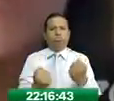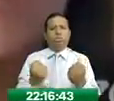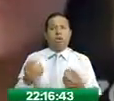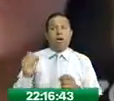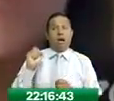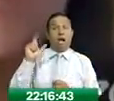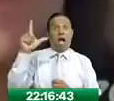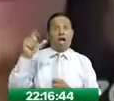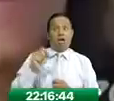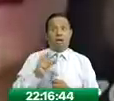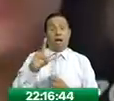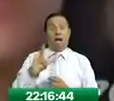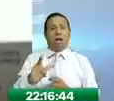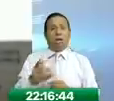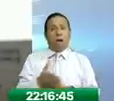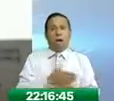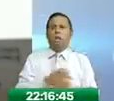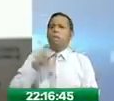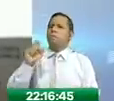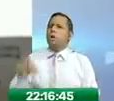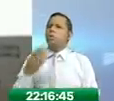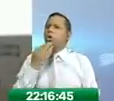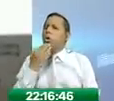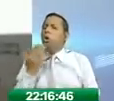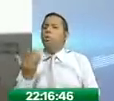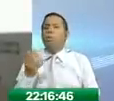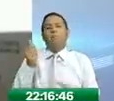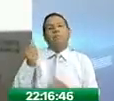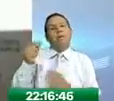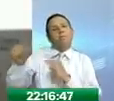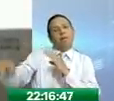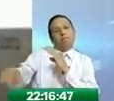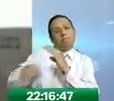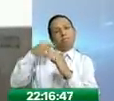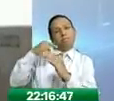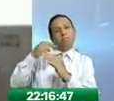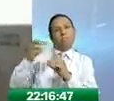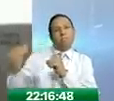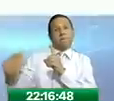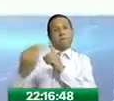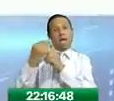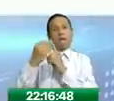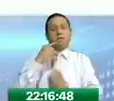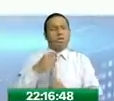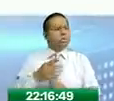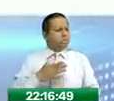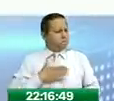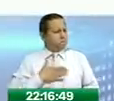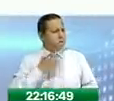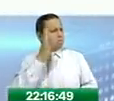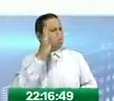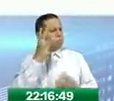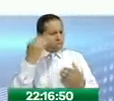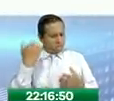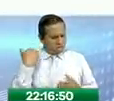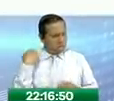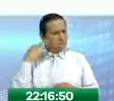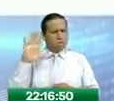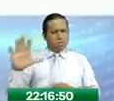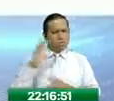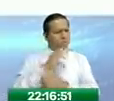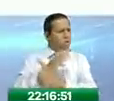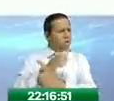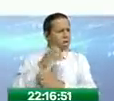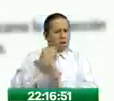pero no se concretó, aunque sí nos hizo llegar este comunicado en el que explica que Vaca tiene el carnet desde 1989 por